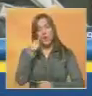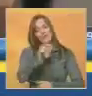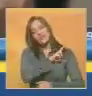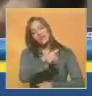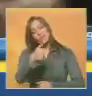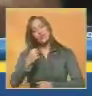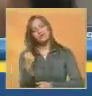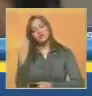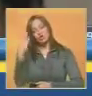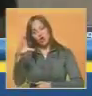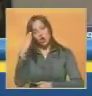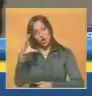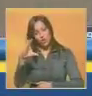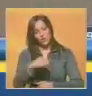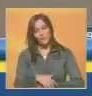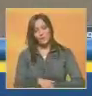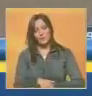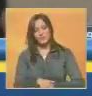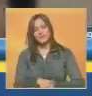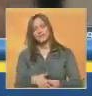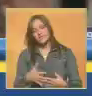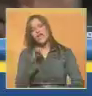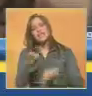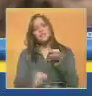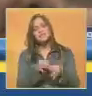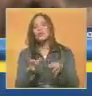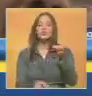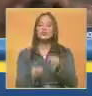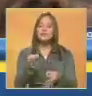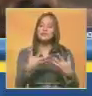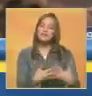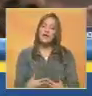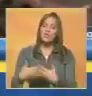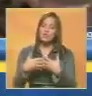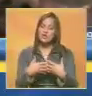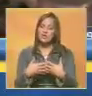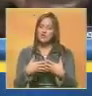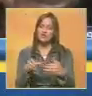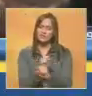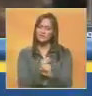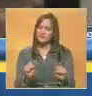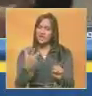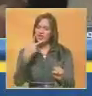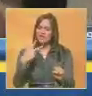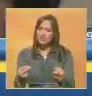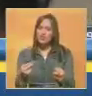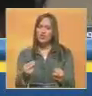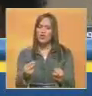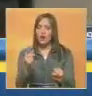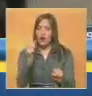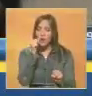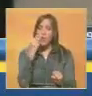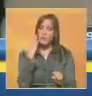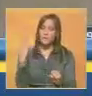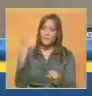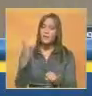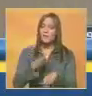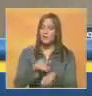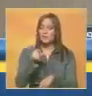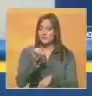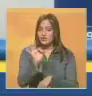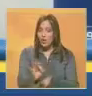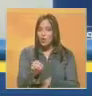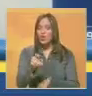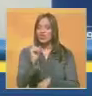Policía Colombiana, general Oscar Naranjo, aseguró que la justicia de Estados Unidos condenó como reo ausente a Valenciano, por lo que se producirá